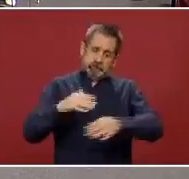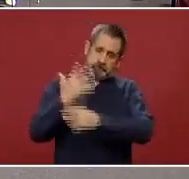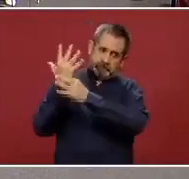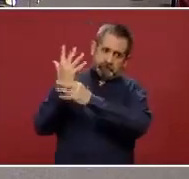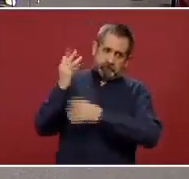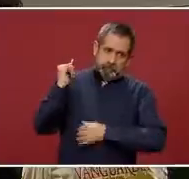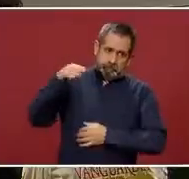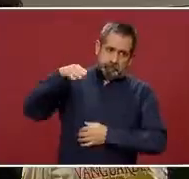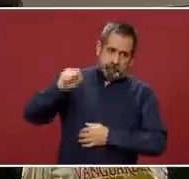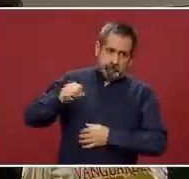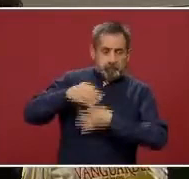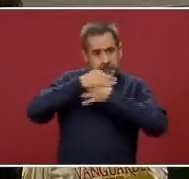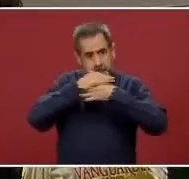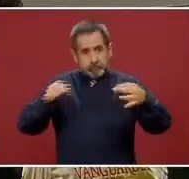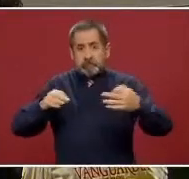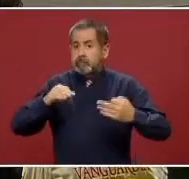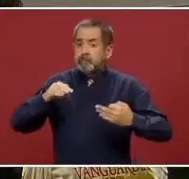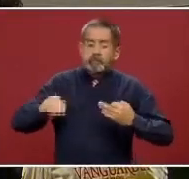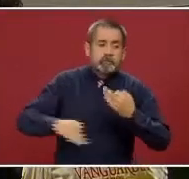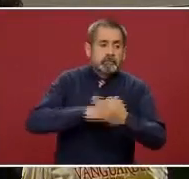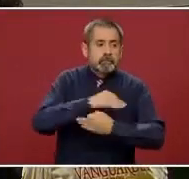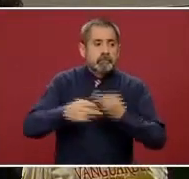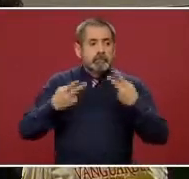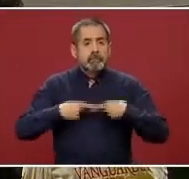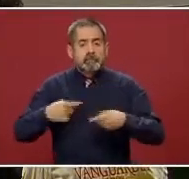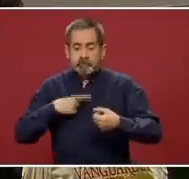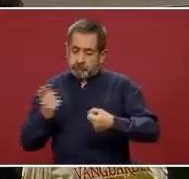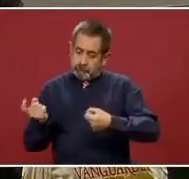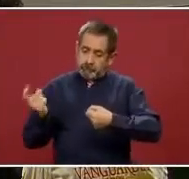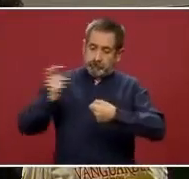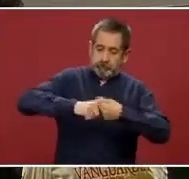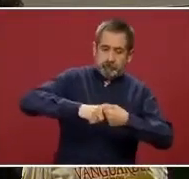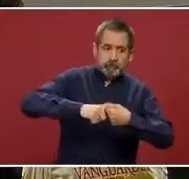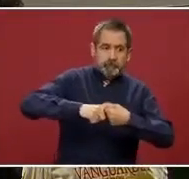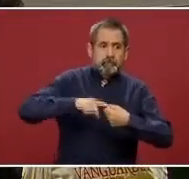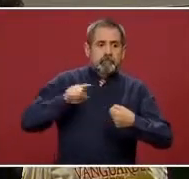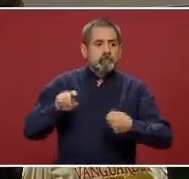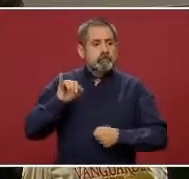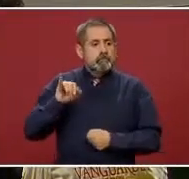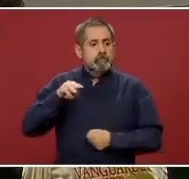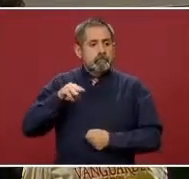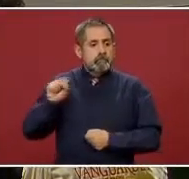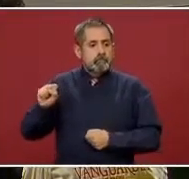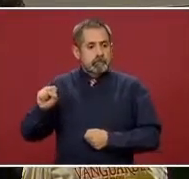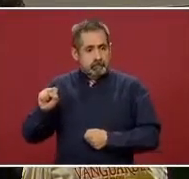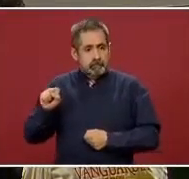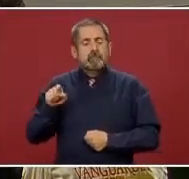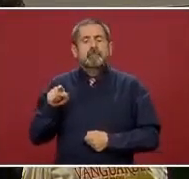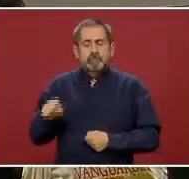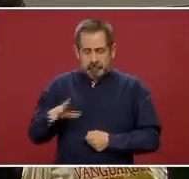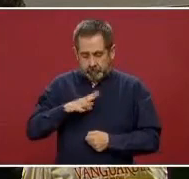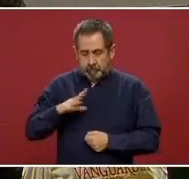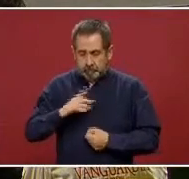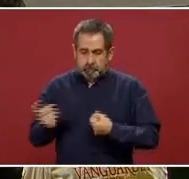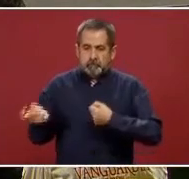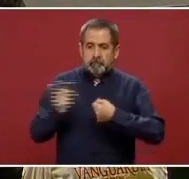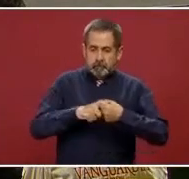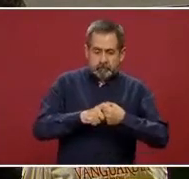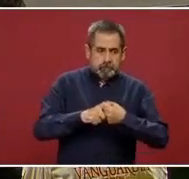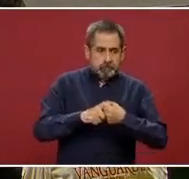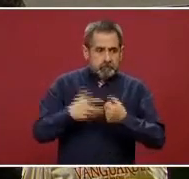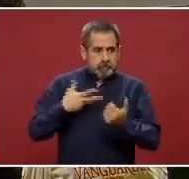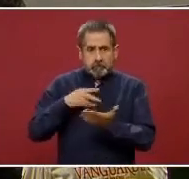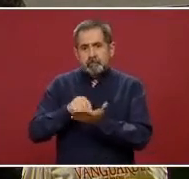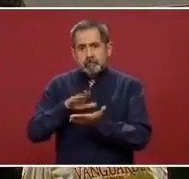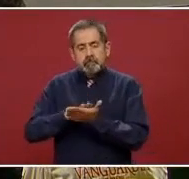para todas las personas que están afiliadas al Instituto Mexicano del Seguro Social en el